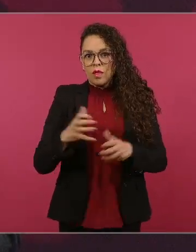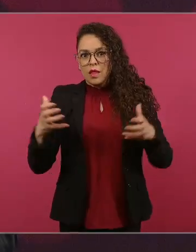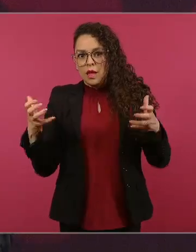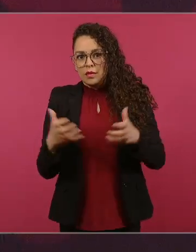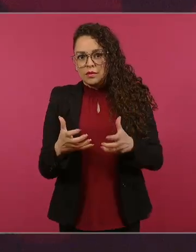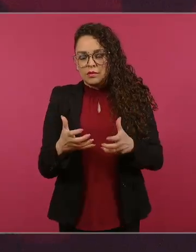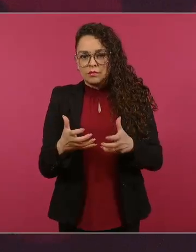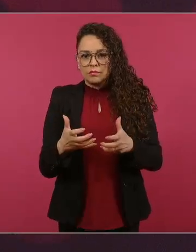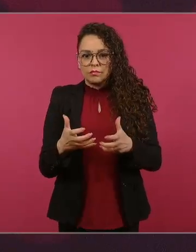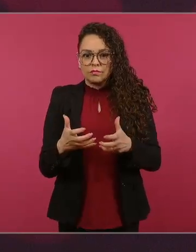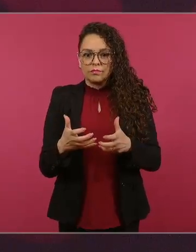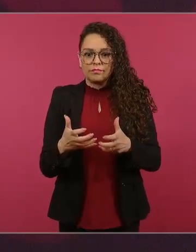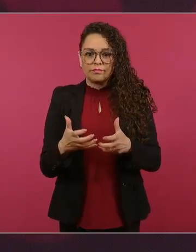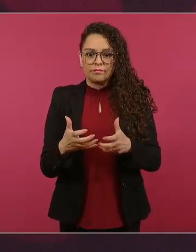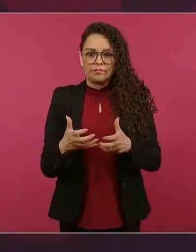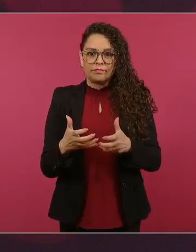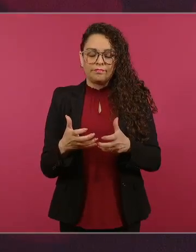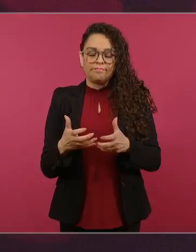y